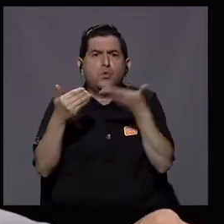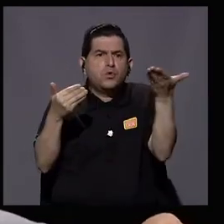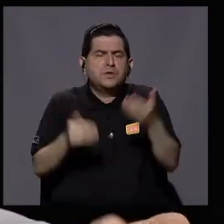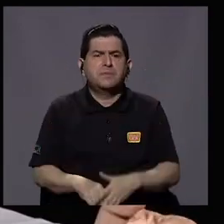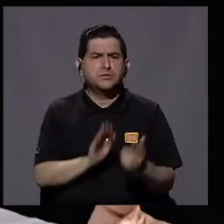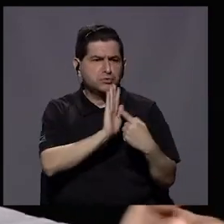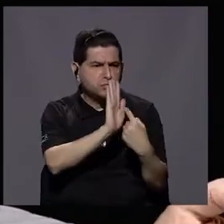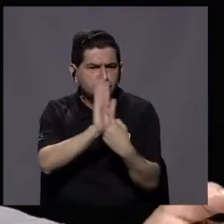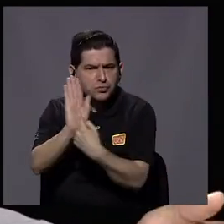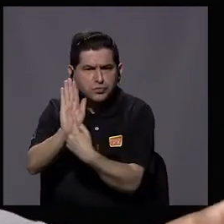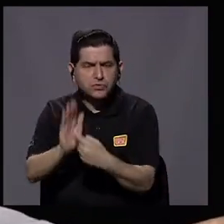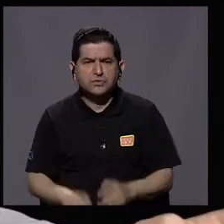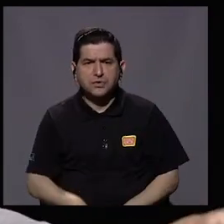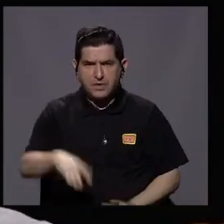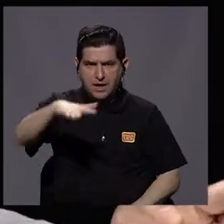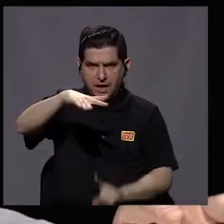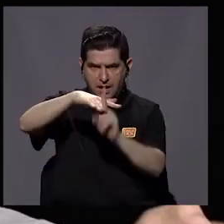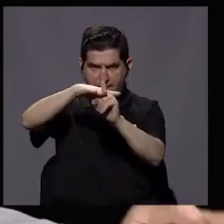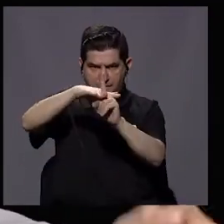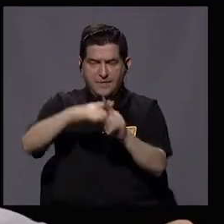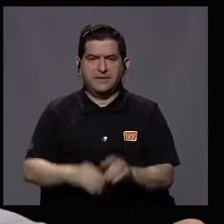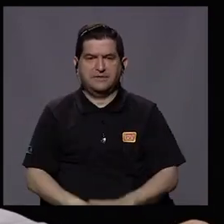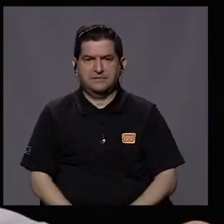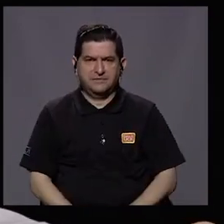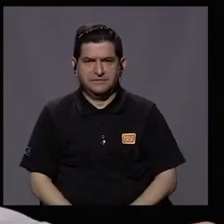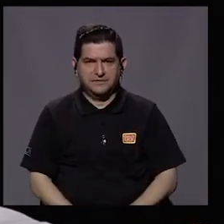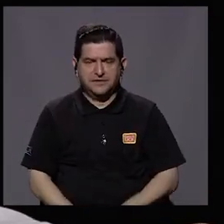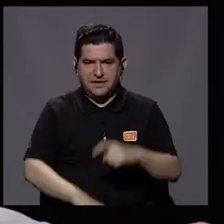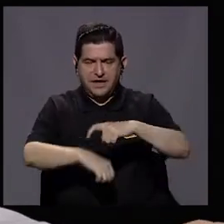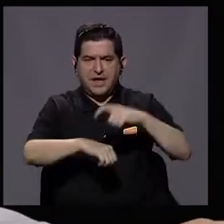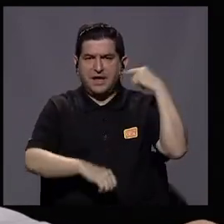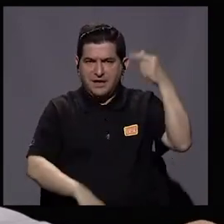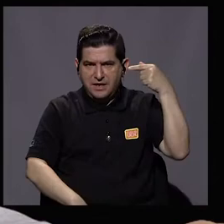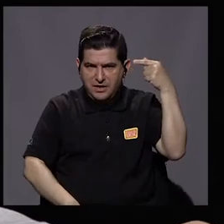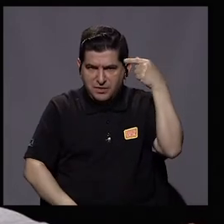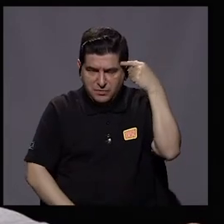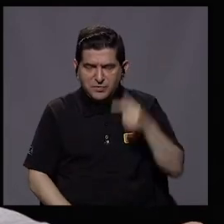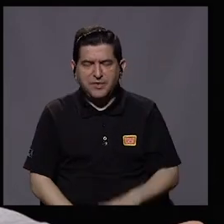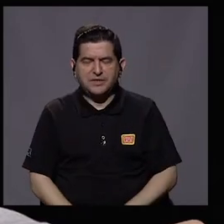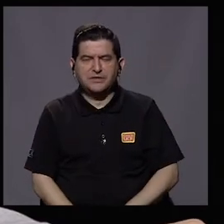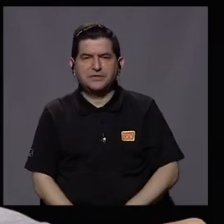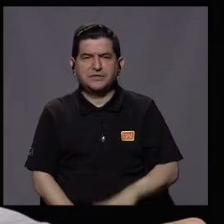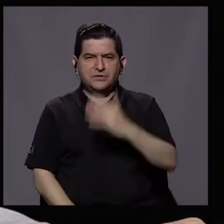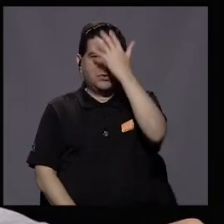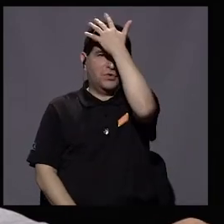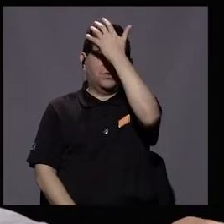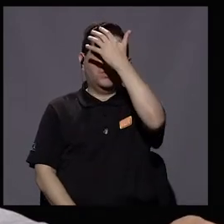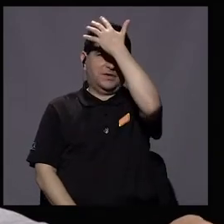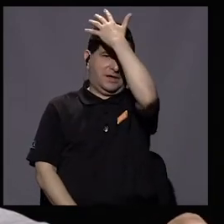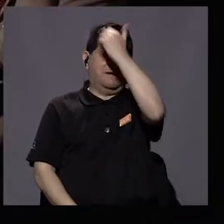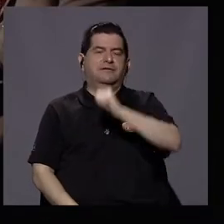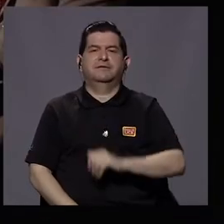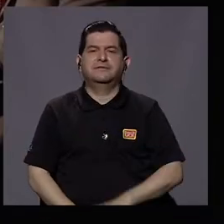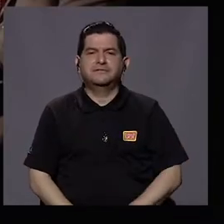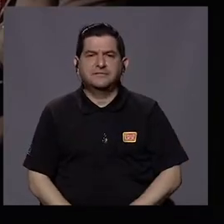cosas y apareció en la palestra, desde que llega a gobierno don Carlos Alvarado